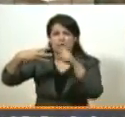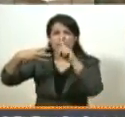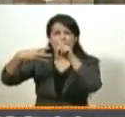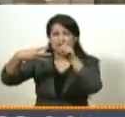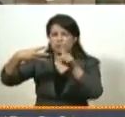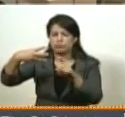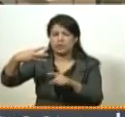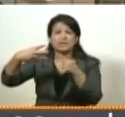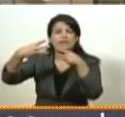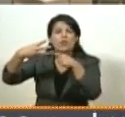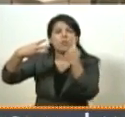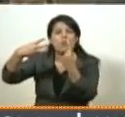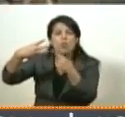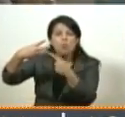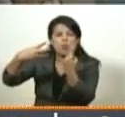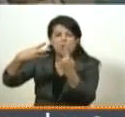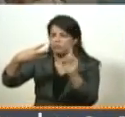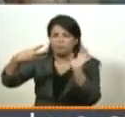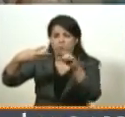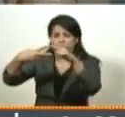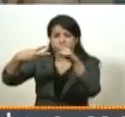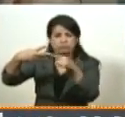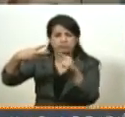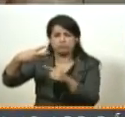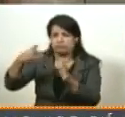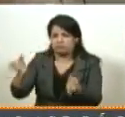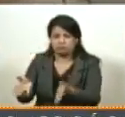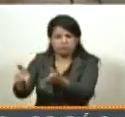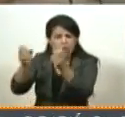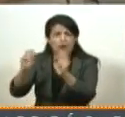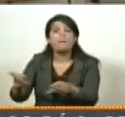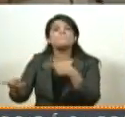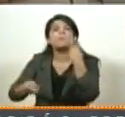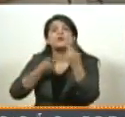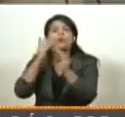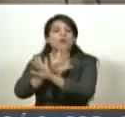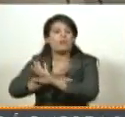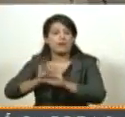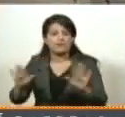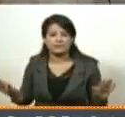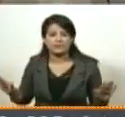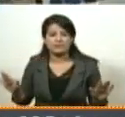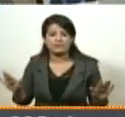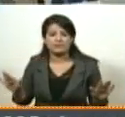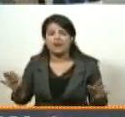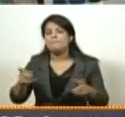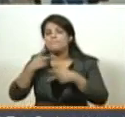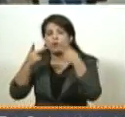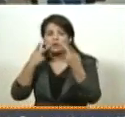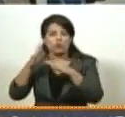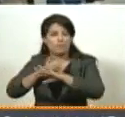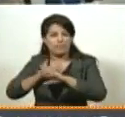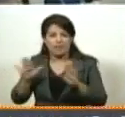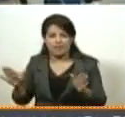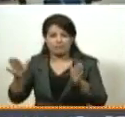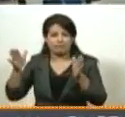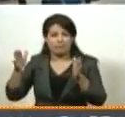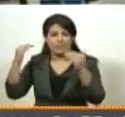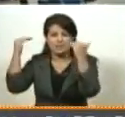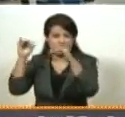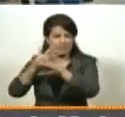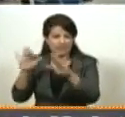no importa las preguntas que sean, eso es un ejercicio político entre militantes de un